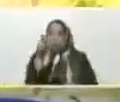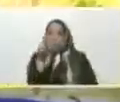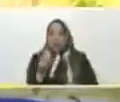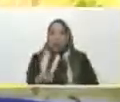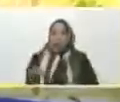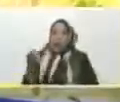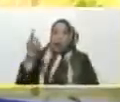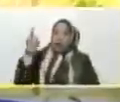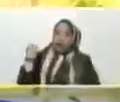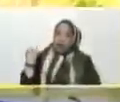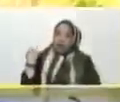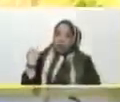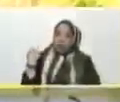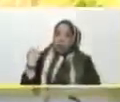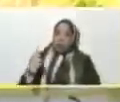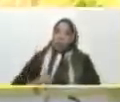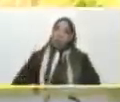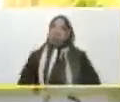ayer